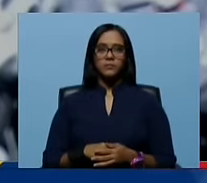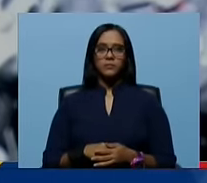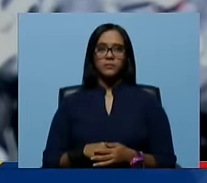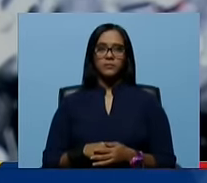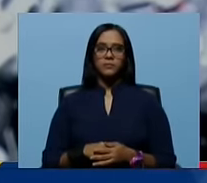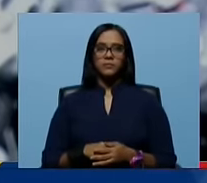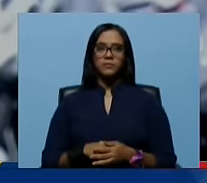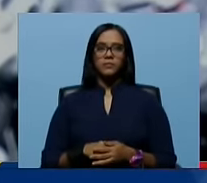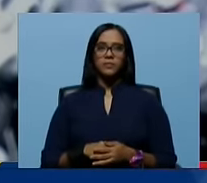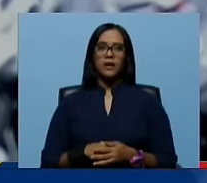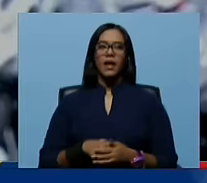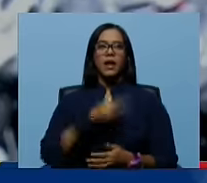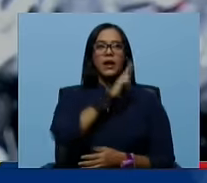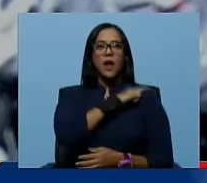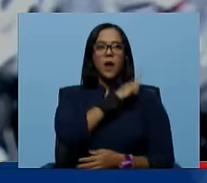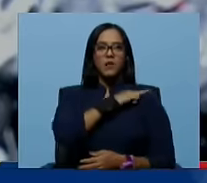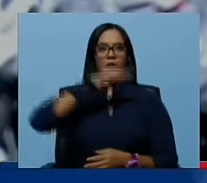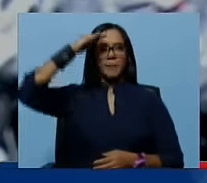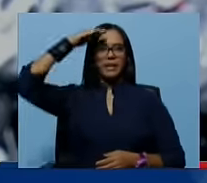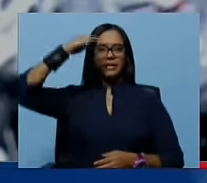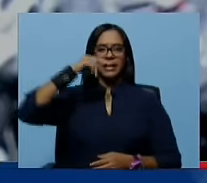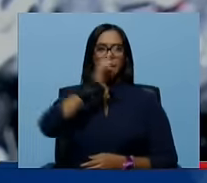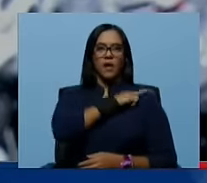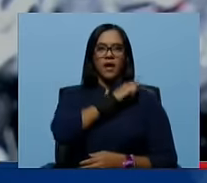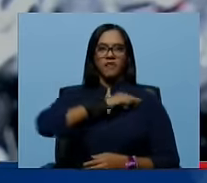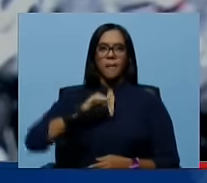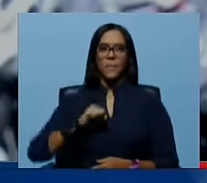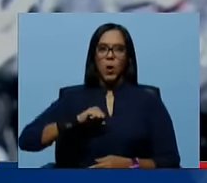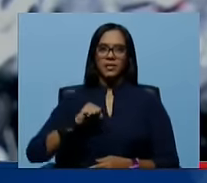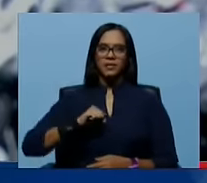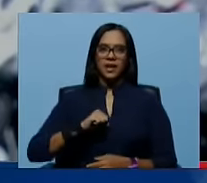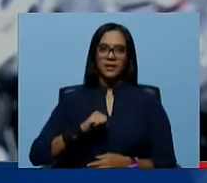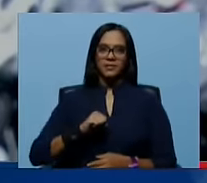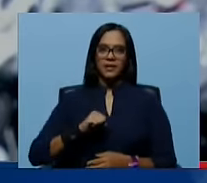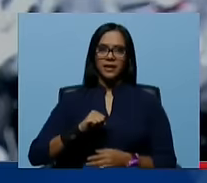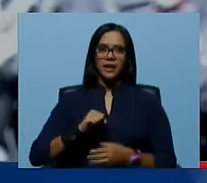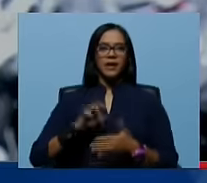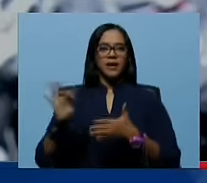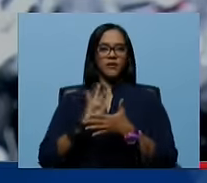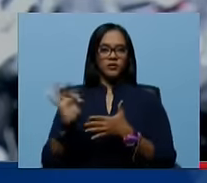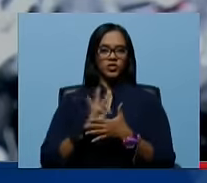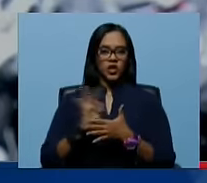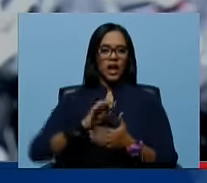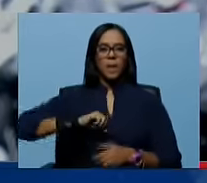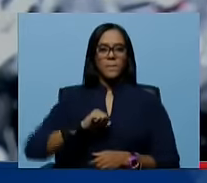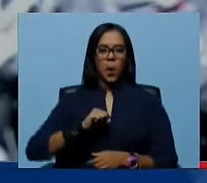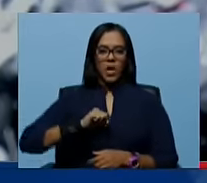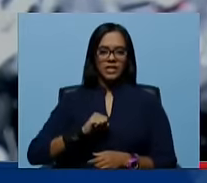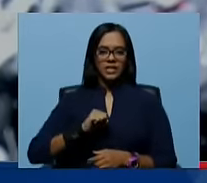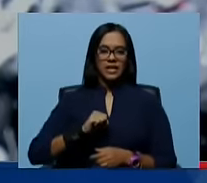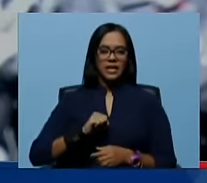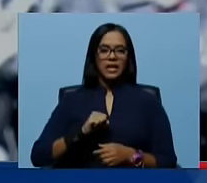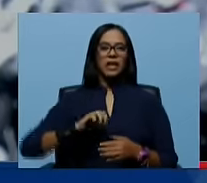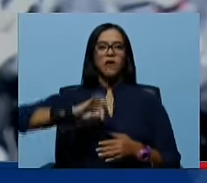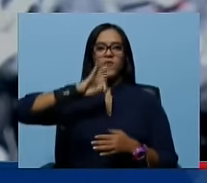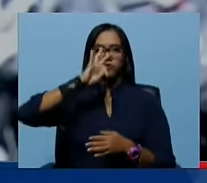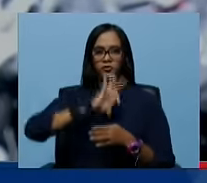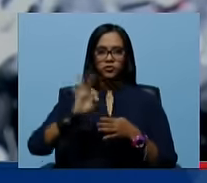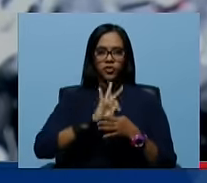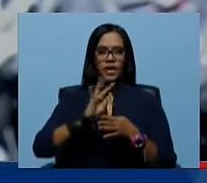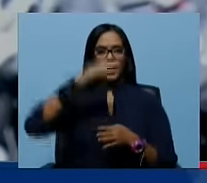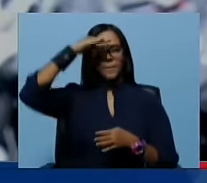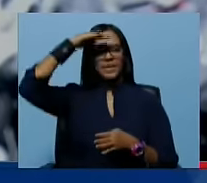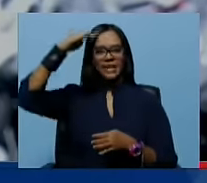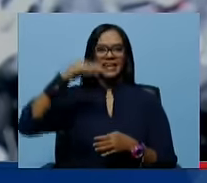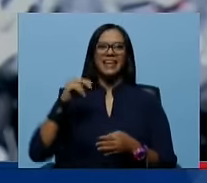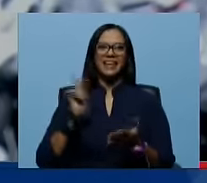Y los jefes militares, y los jefes policiales, y los funcionarios policiales, y los funcionarios militares, que verdaderamente